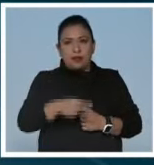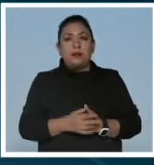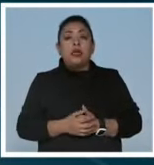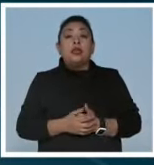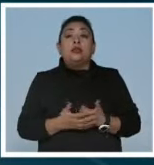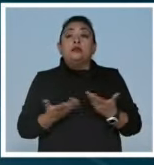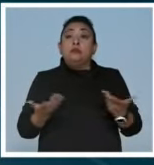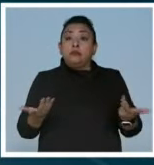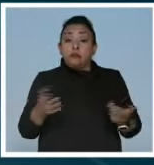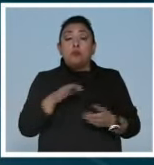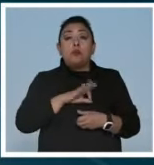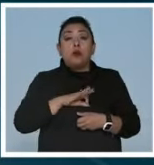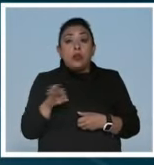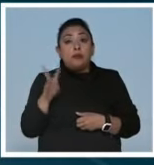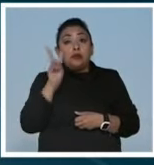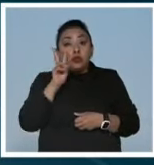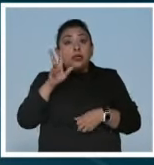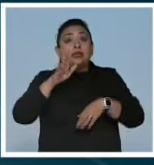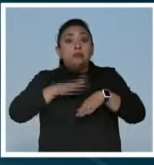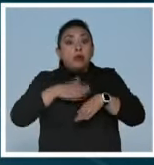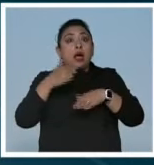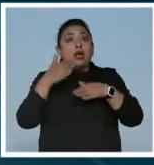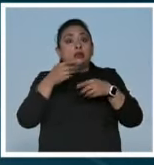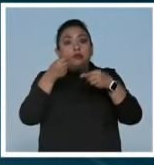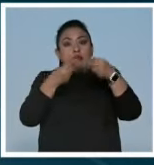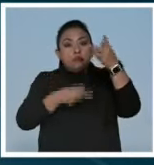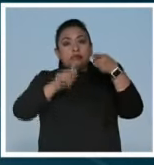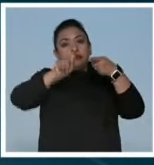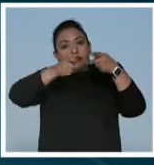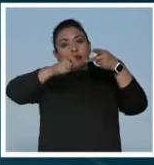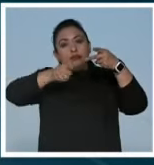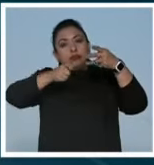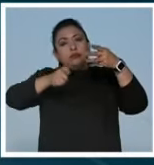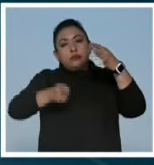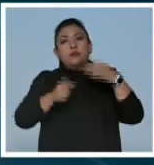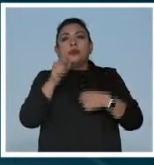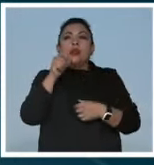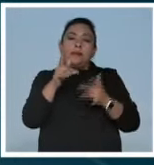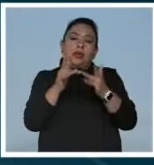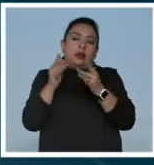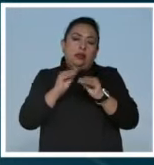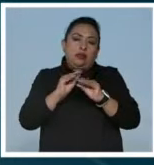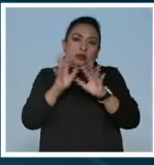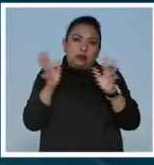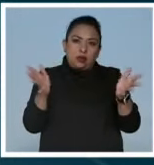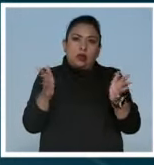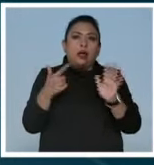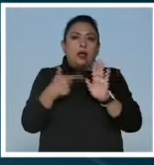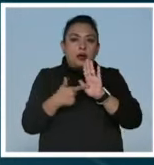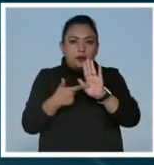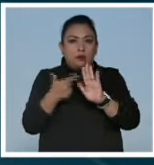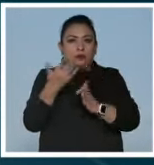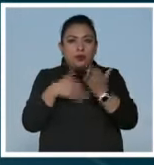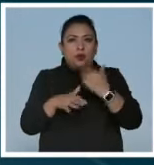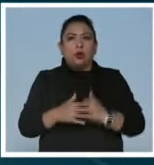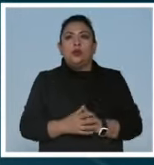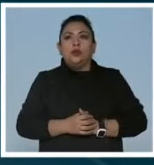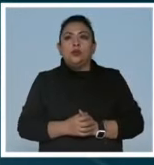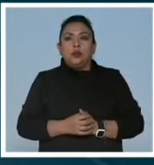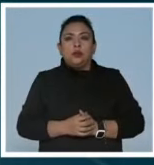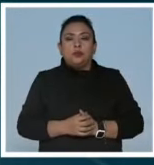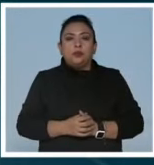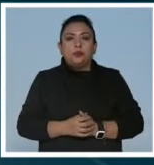decir, lo vamos a poder ver todavía más ampliamente, además de, por supuesto, en sus redes, que estará disponible para todos. Este